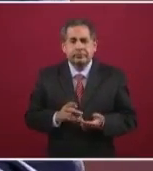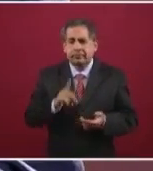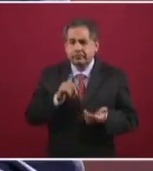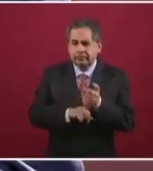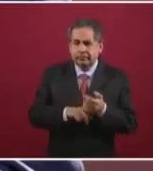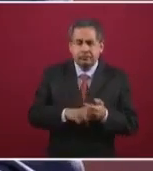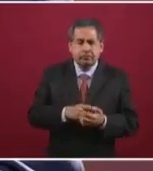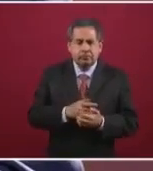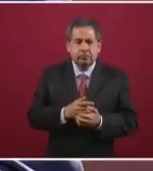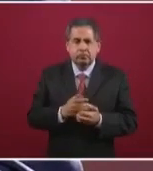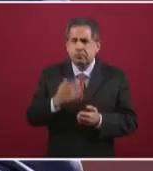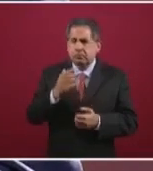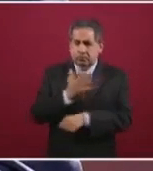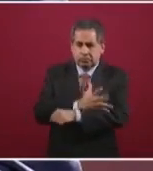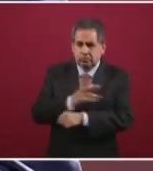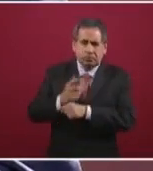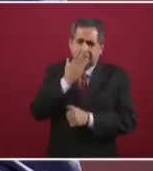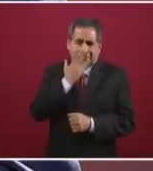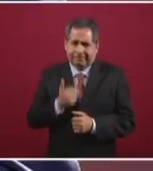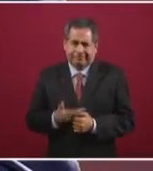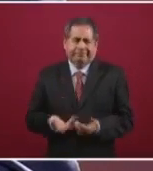pero no son honestos.